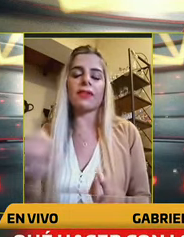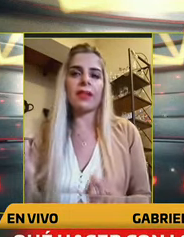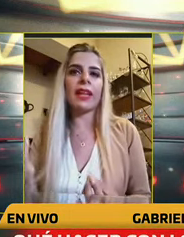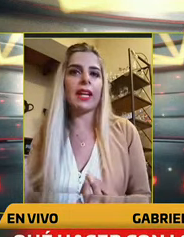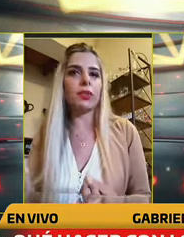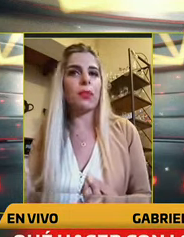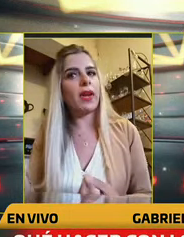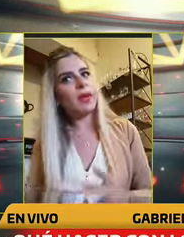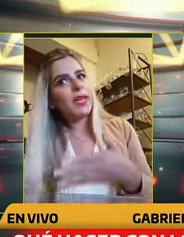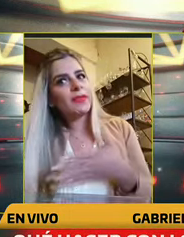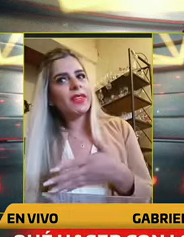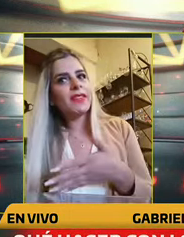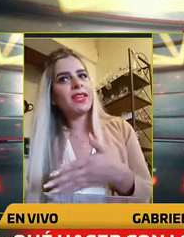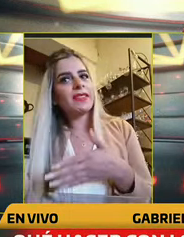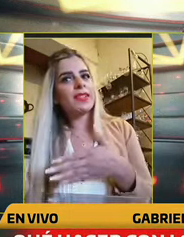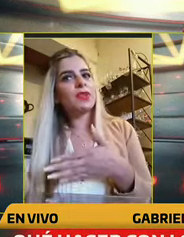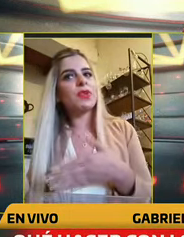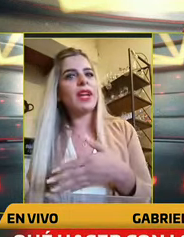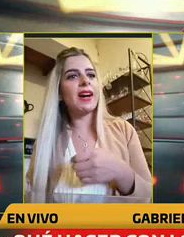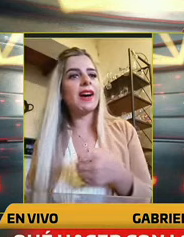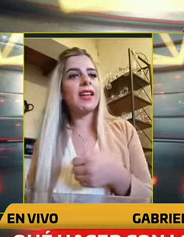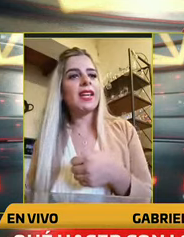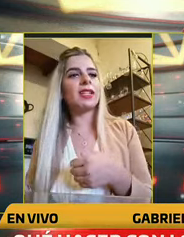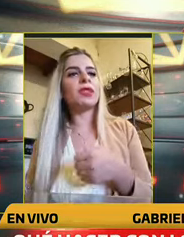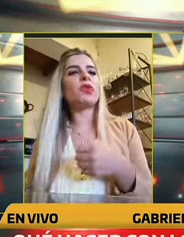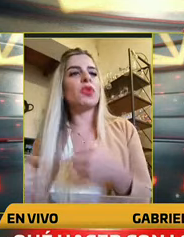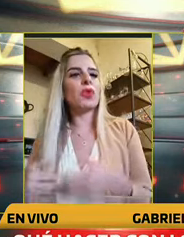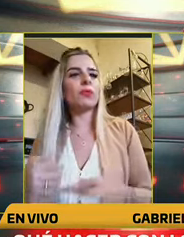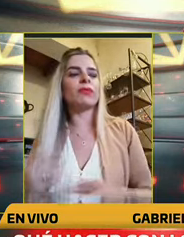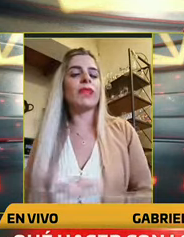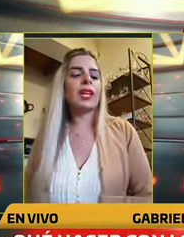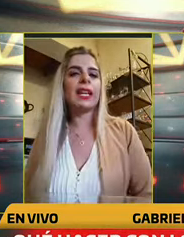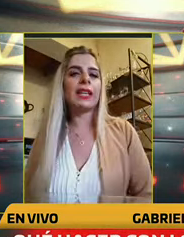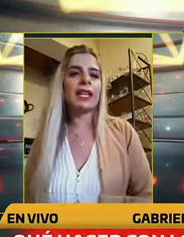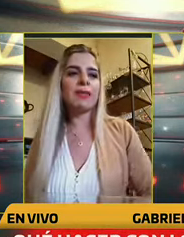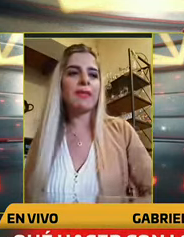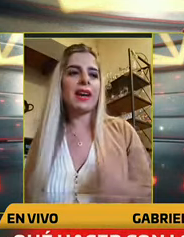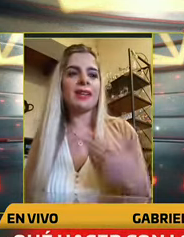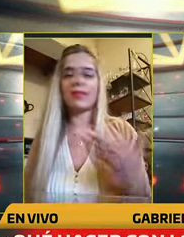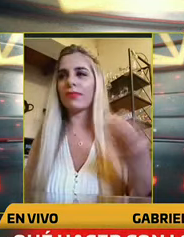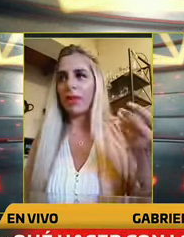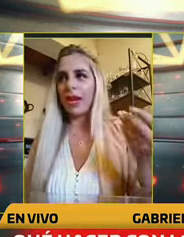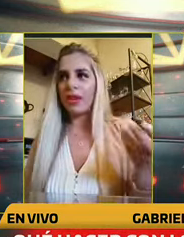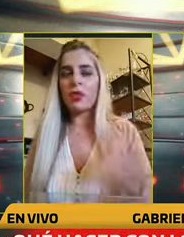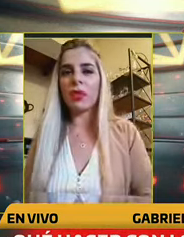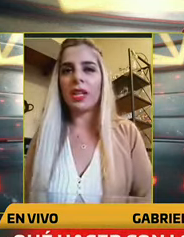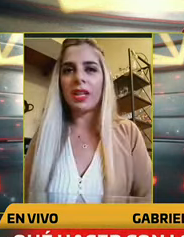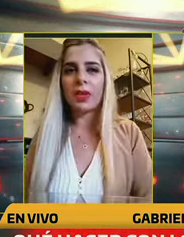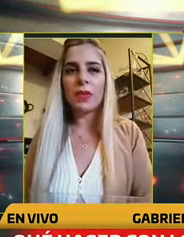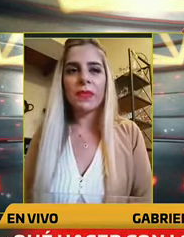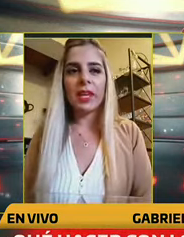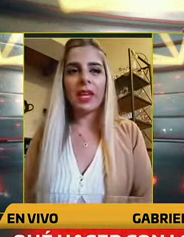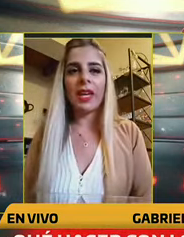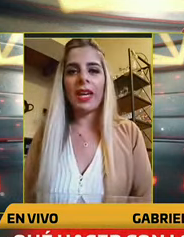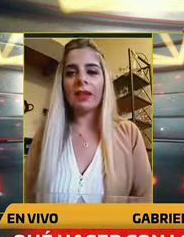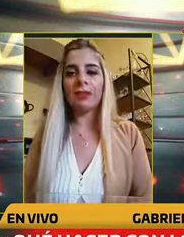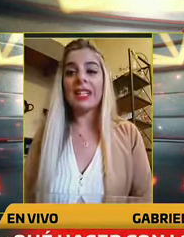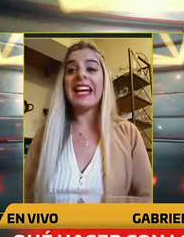queremos decir de que supuestamente viene a ser una institución que tiene más, a ver cómo te digo,